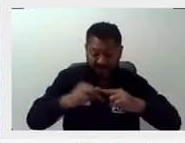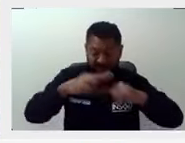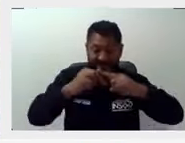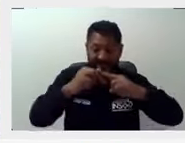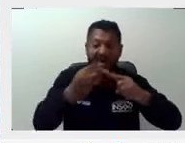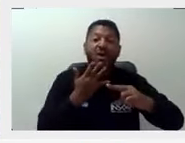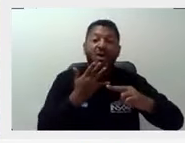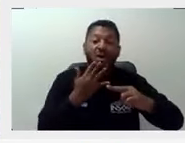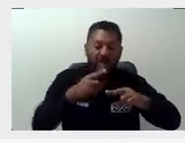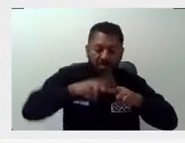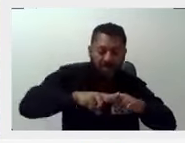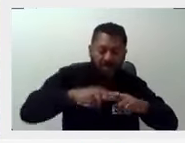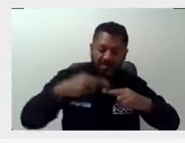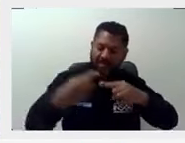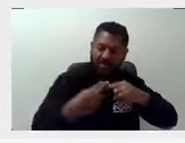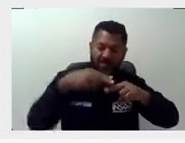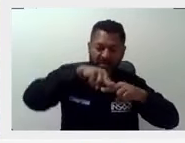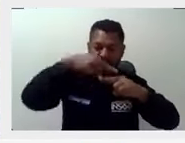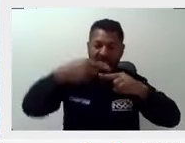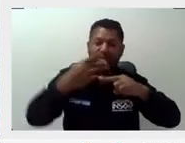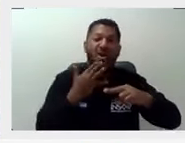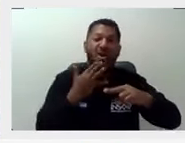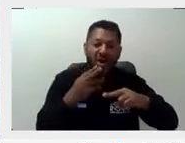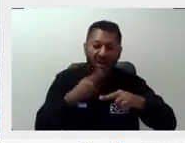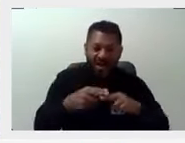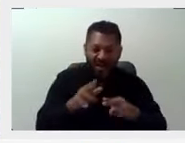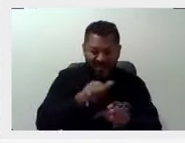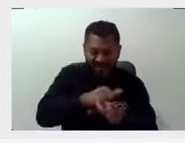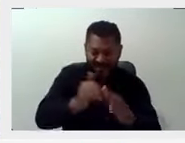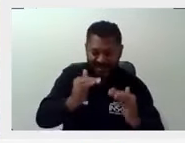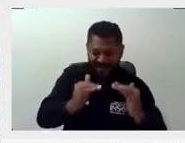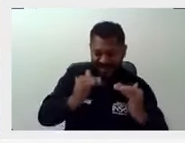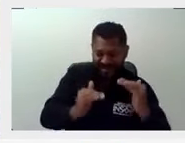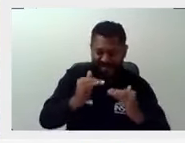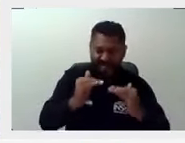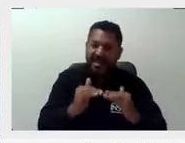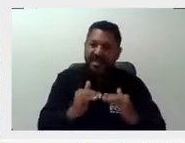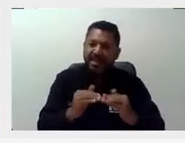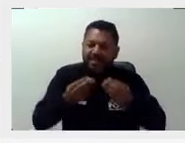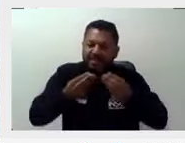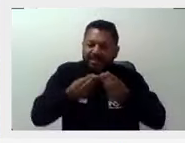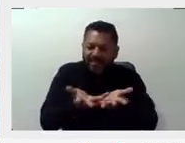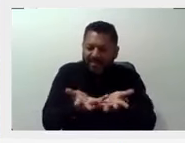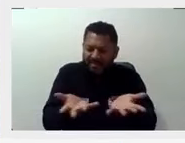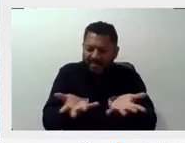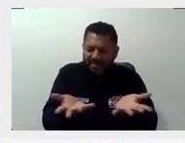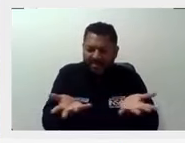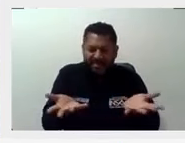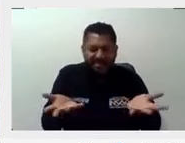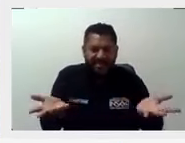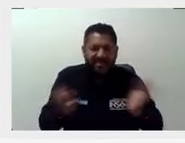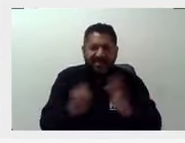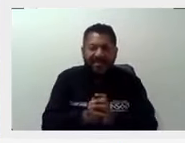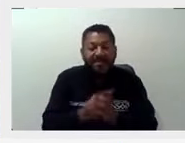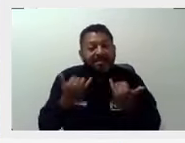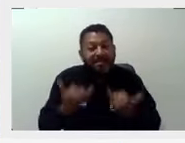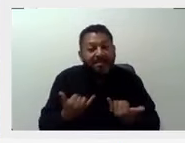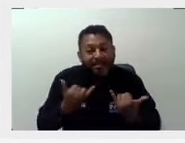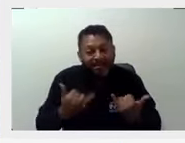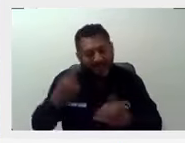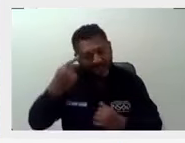para poder repasar colores, equilibrio. O sea, hay tantas cantidades. En este momento lo que nos llama a